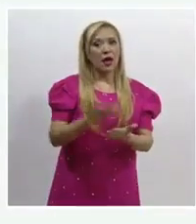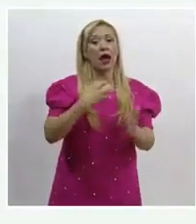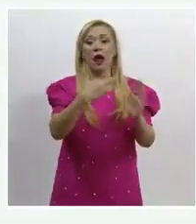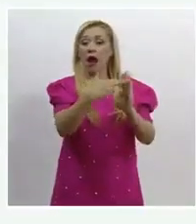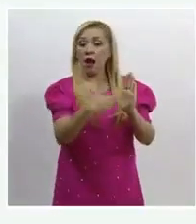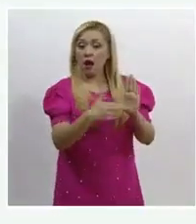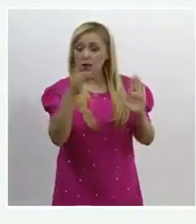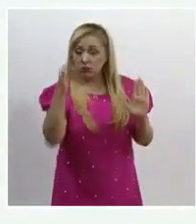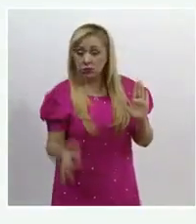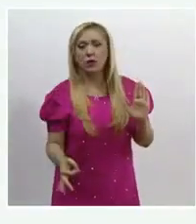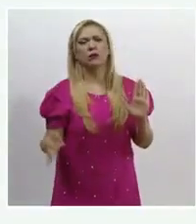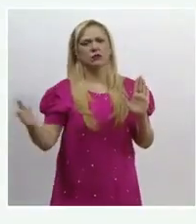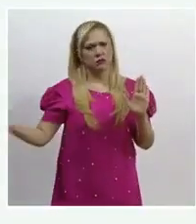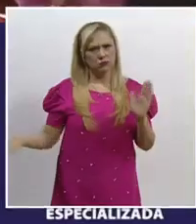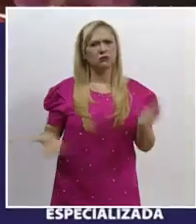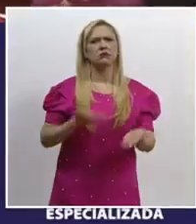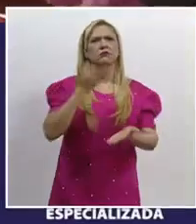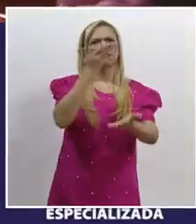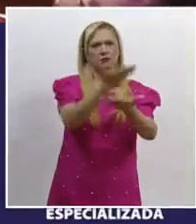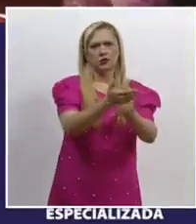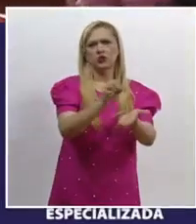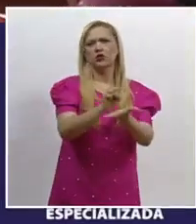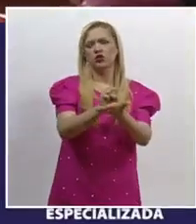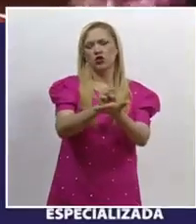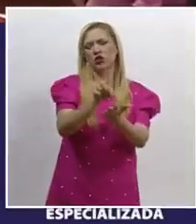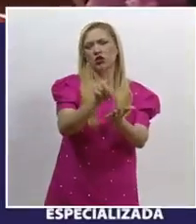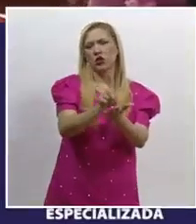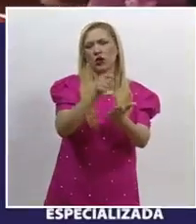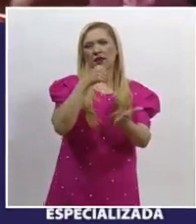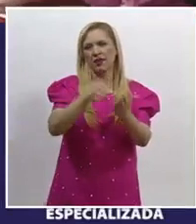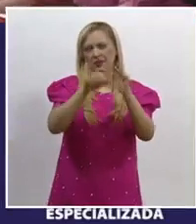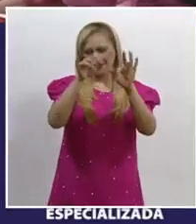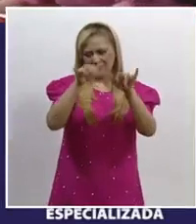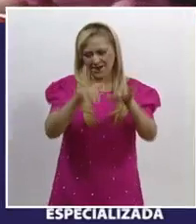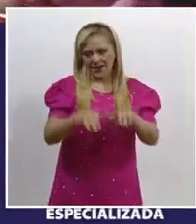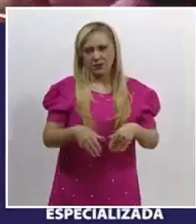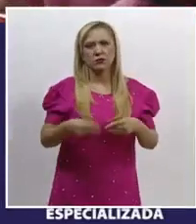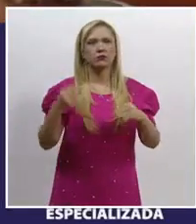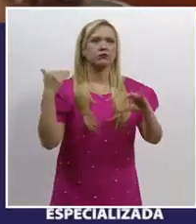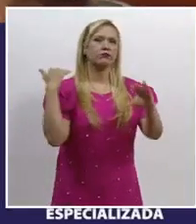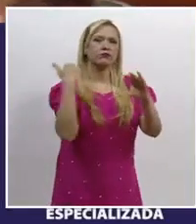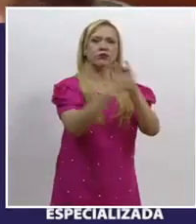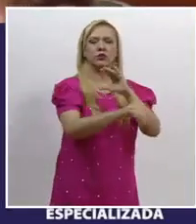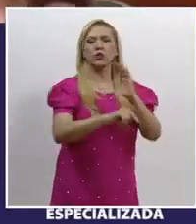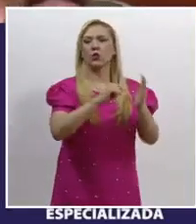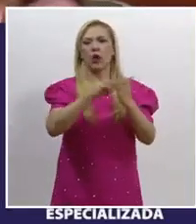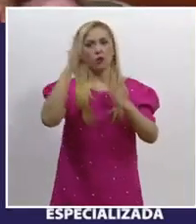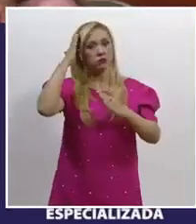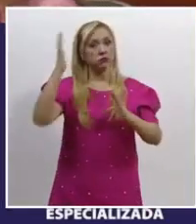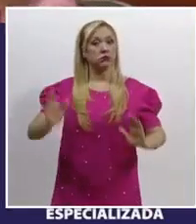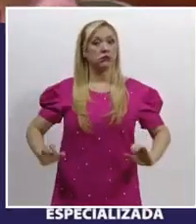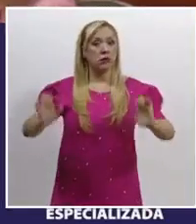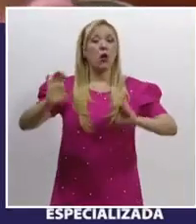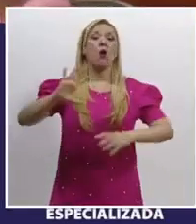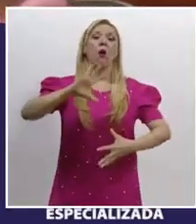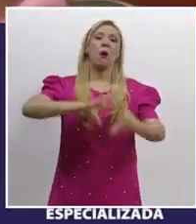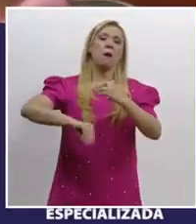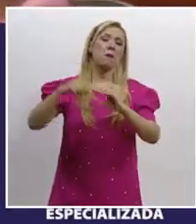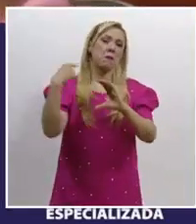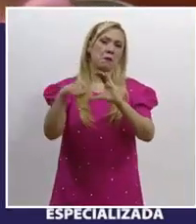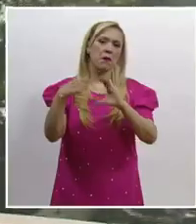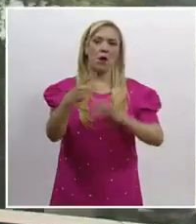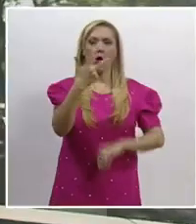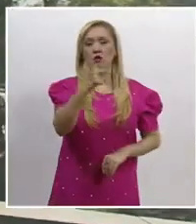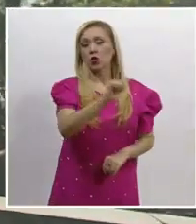de ley deberán presentar la solicitud respectiva en el buzón judicial ubicado en el edificio sede o bien vía electrónica del 8